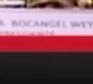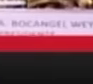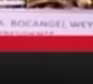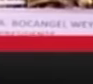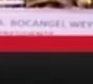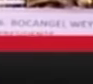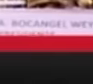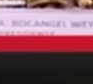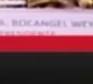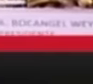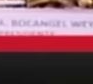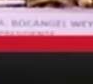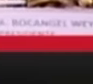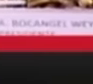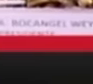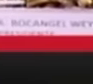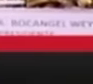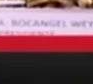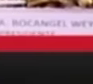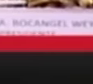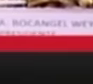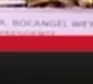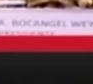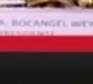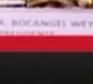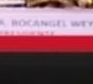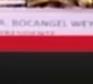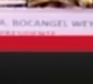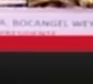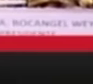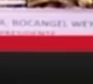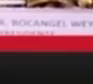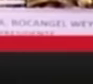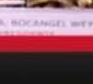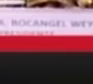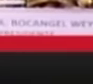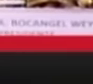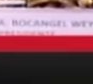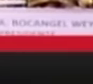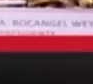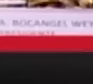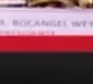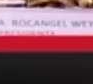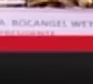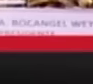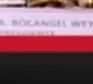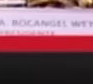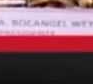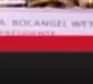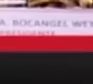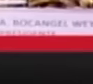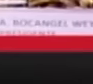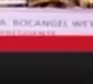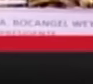semáforos inteligentes. O sea, eso queda bastante aclarado, no hay absolutamente nada que ocultar y hay transparencia en la